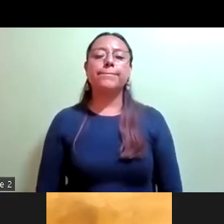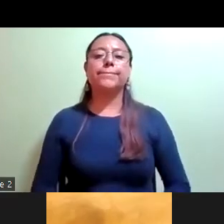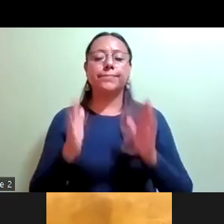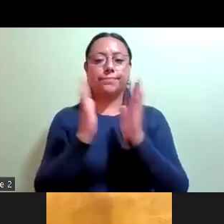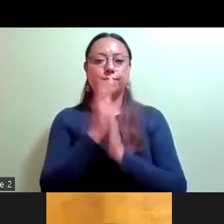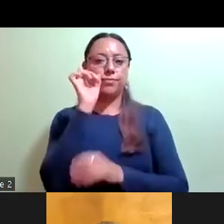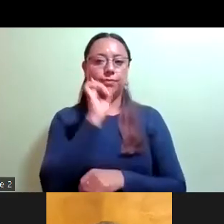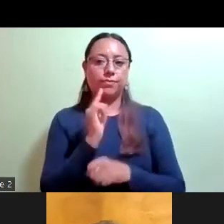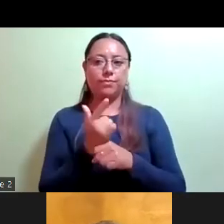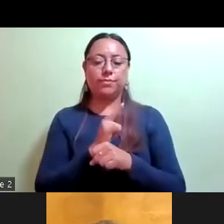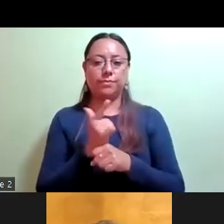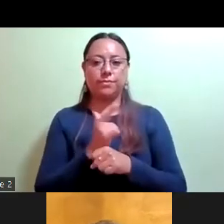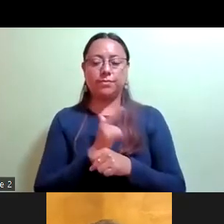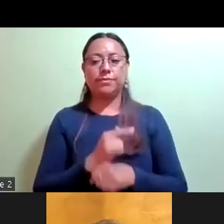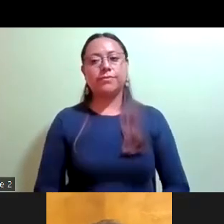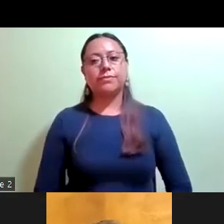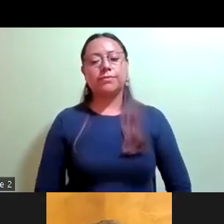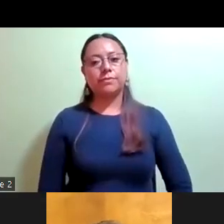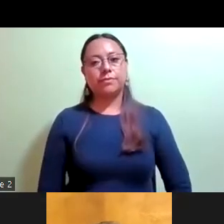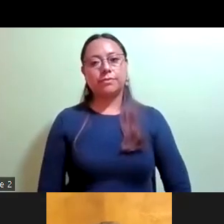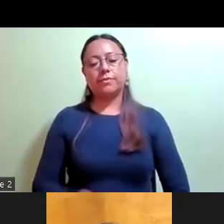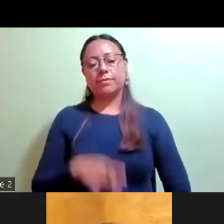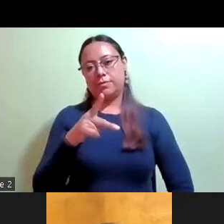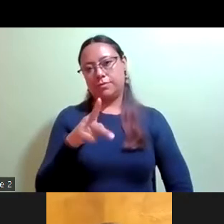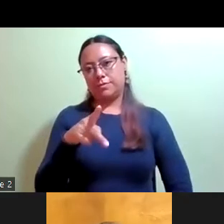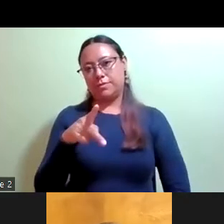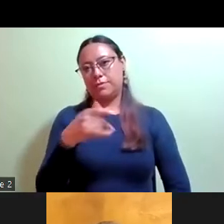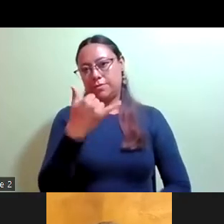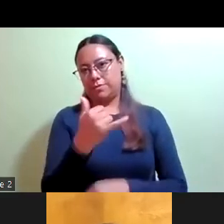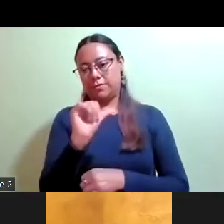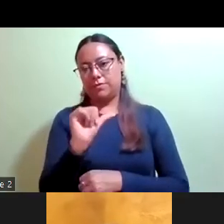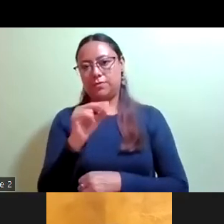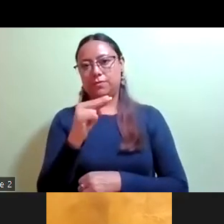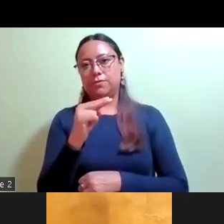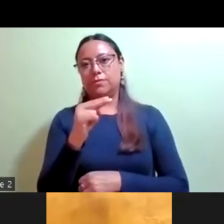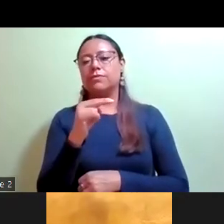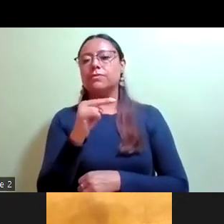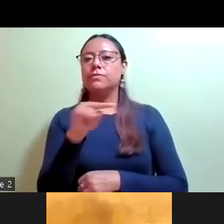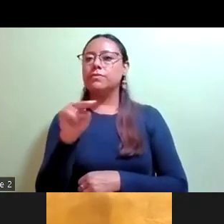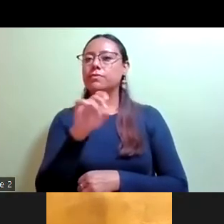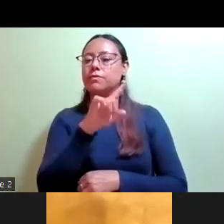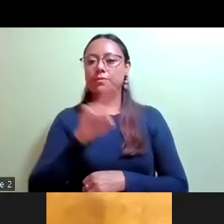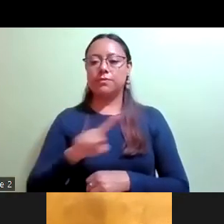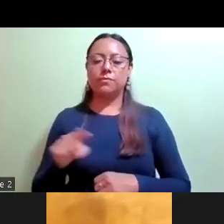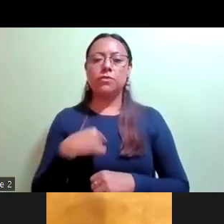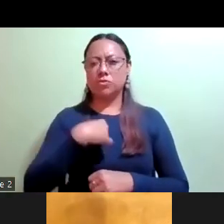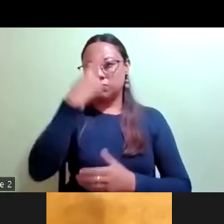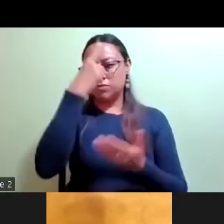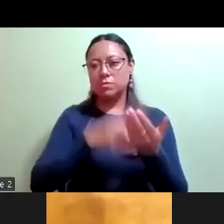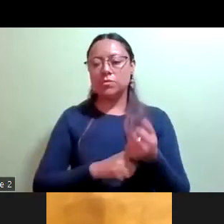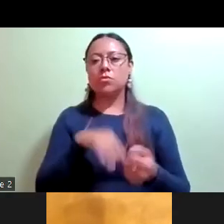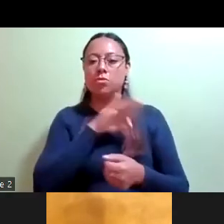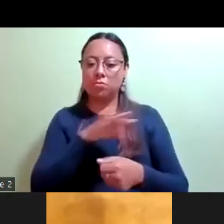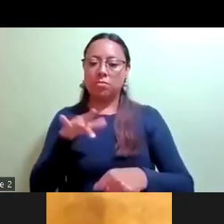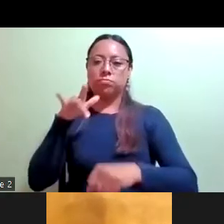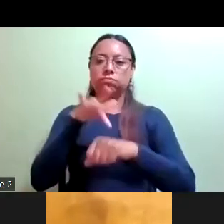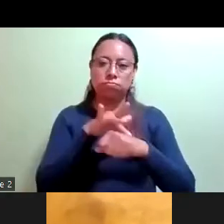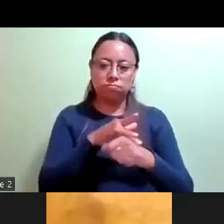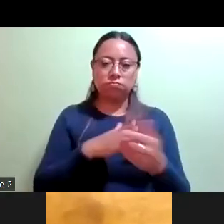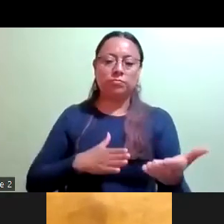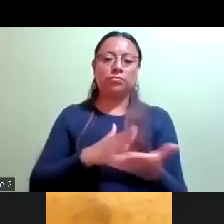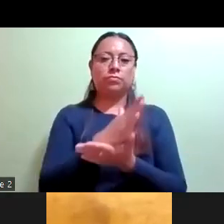licenciada Llanos. Sí, gracias. La opción sería acceder al servidor mediante algún mecanismo que